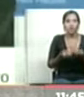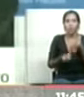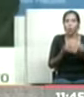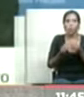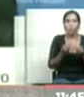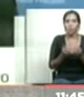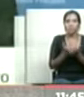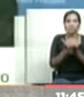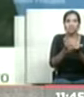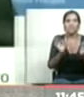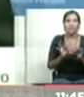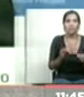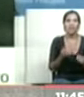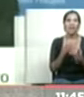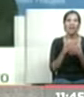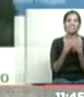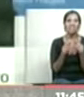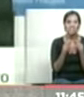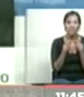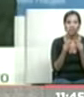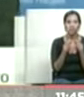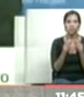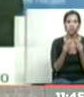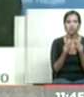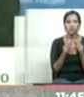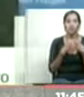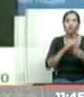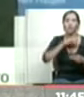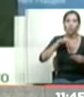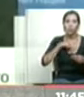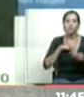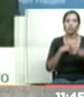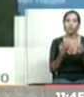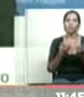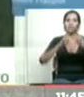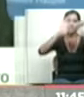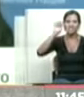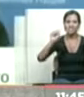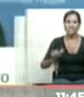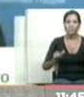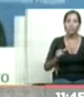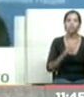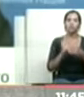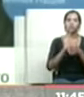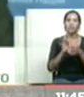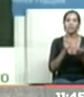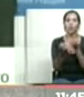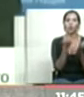garantía, ahorcar nuestros mecanismos de funcionamiento económico. Orden Ejecutiva